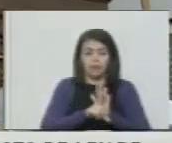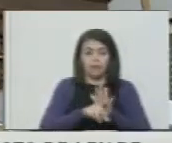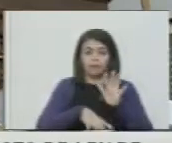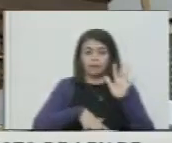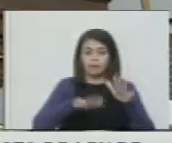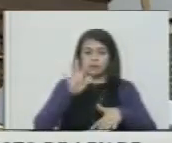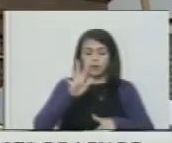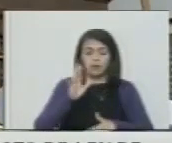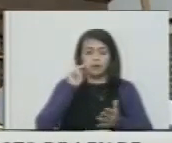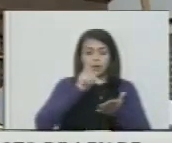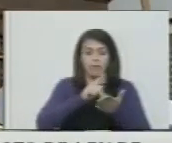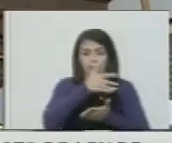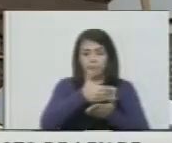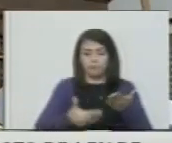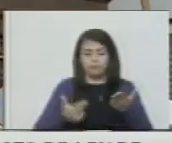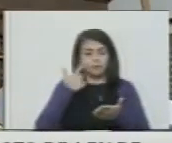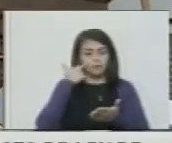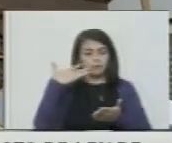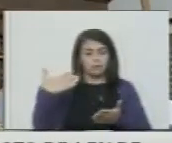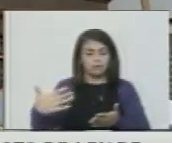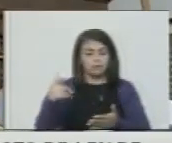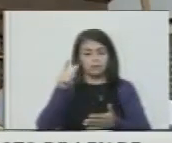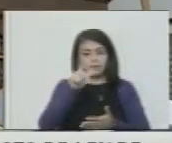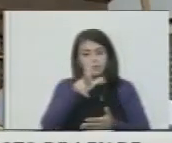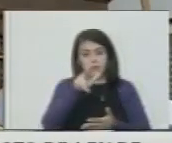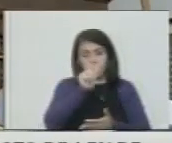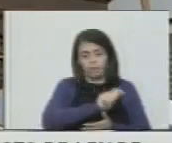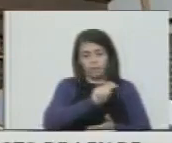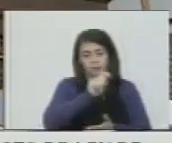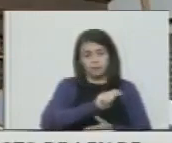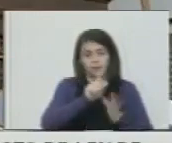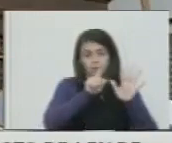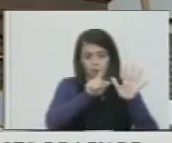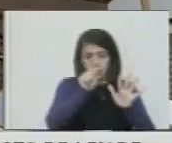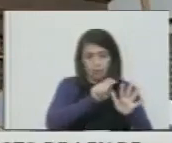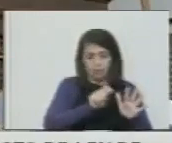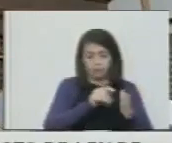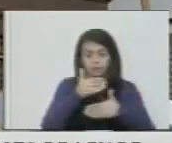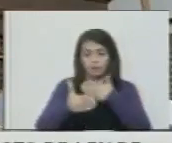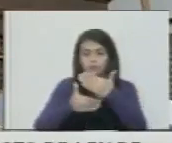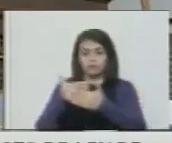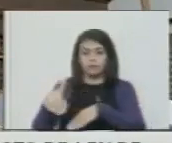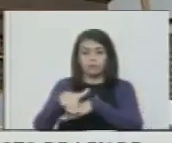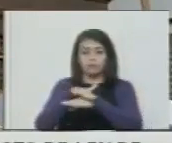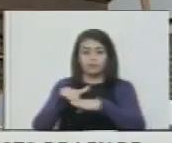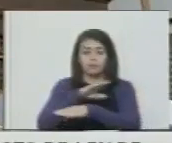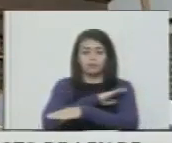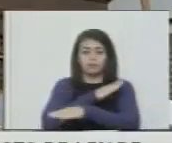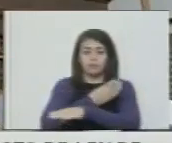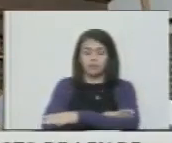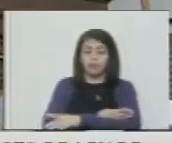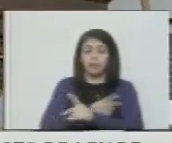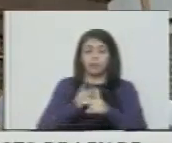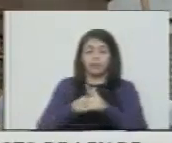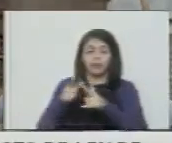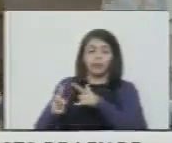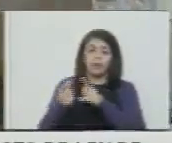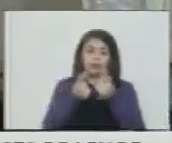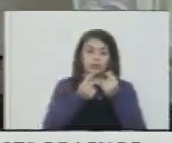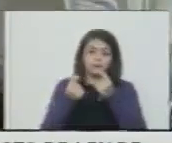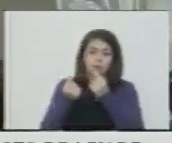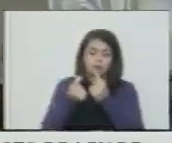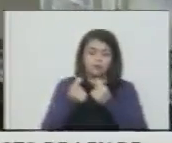ley. 15. Presentar con frecuencia semestral el informe de gestión al ministro o ministra del Poder Popular